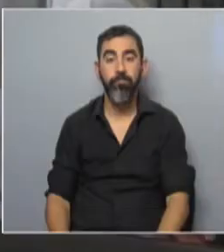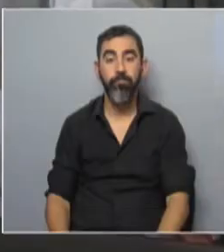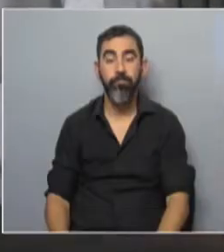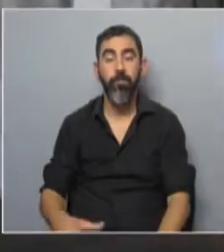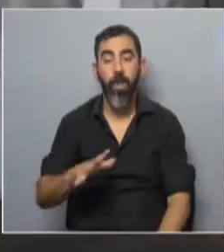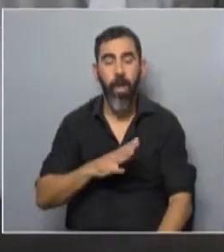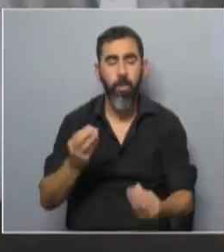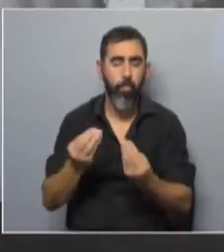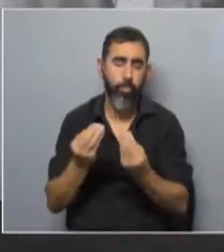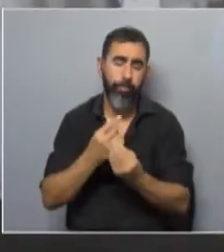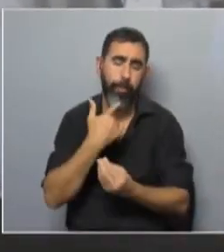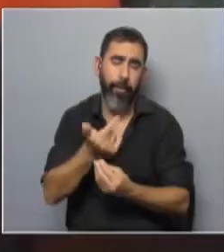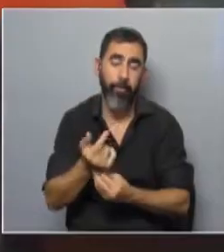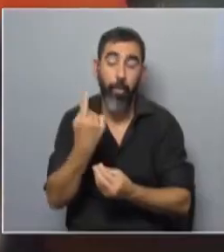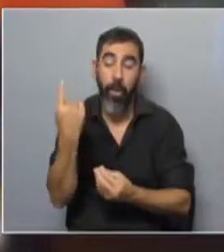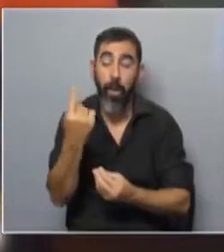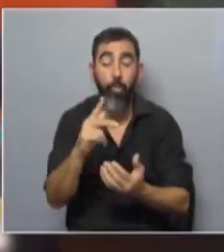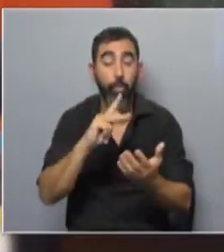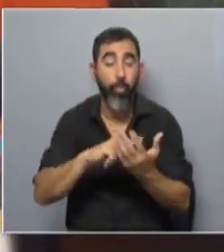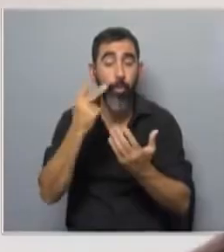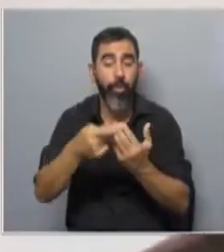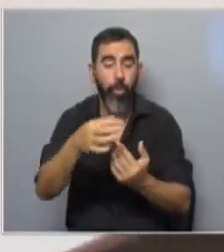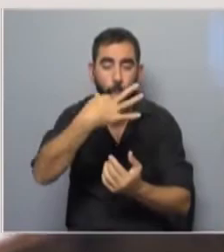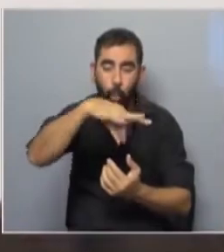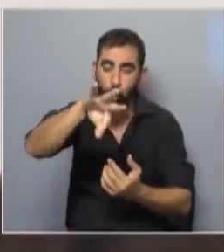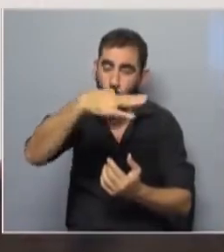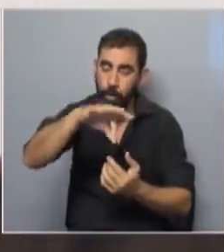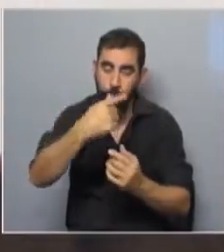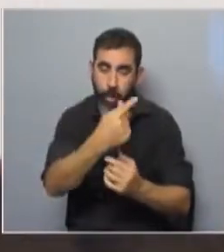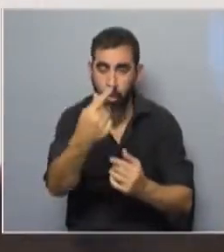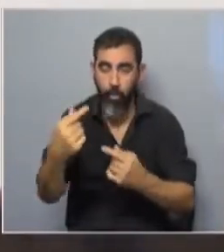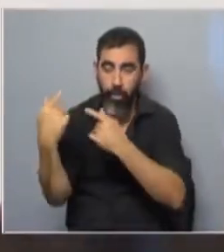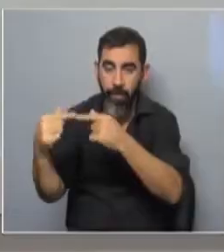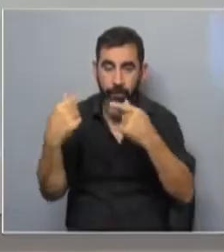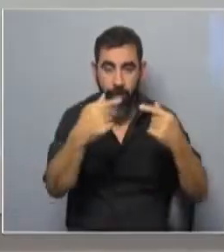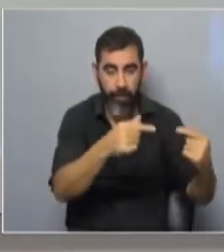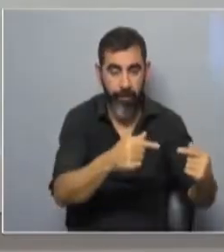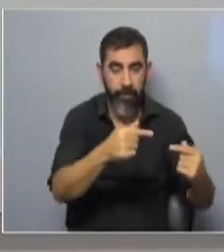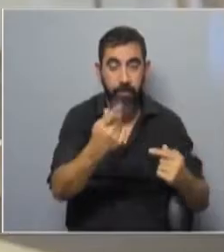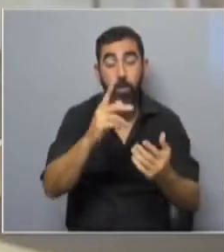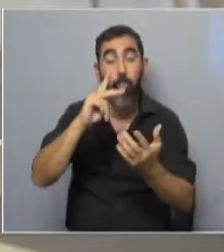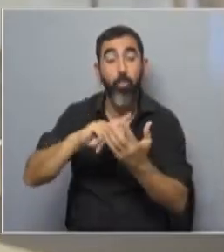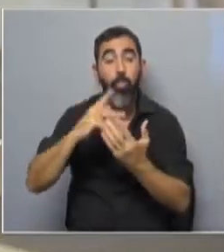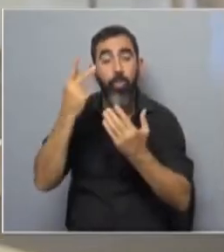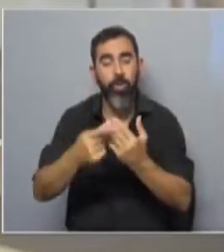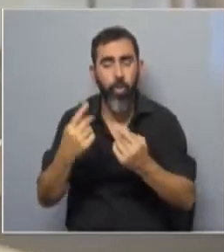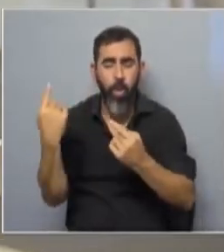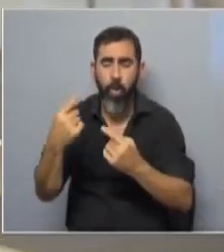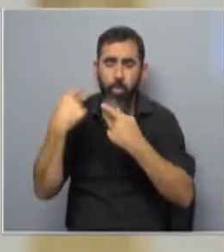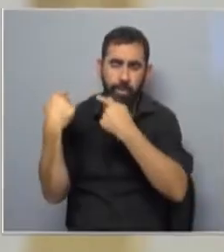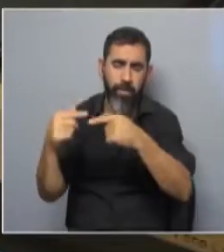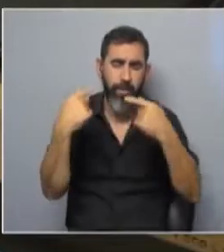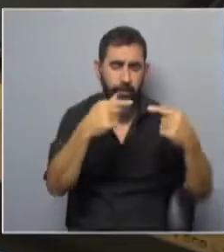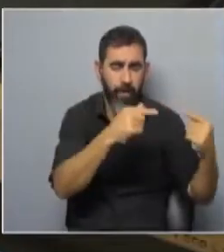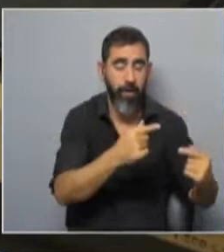Tenemos un montón de ejemplos porque cada proyecto es único y diferente. Los proyectos de centro siempre terminan siendo muy distintos. Un caso muy